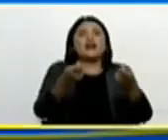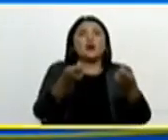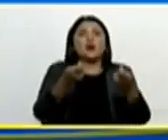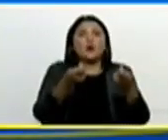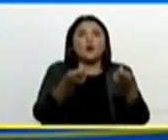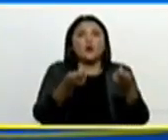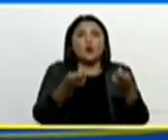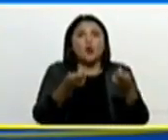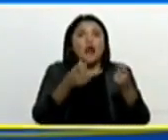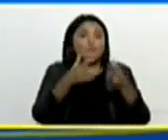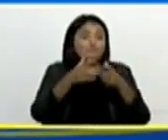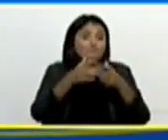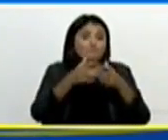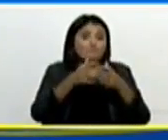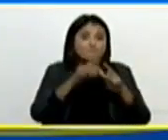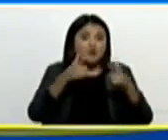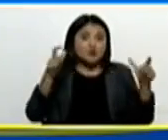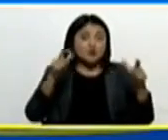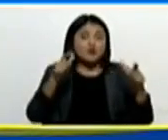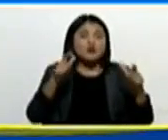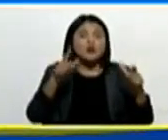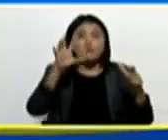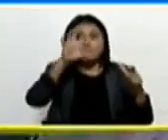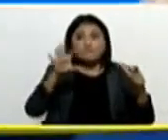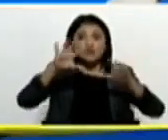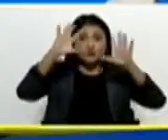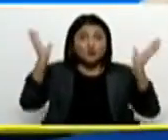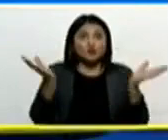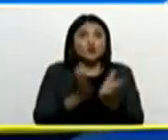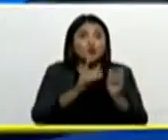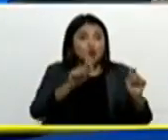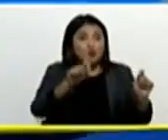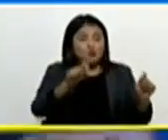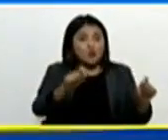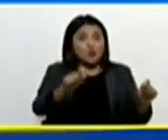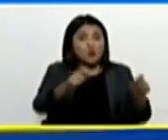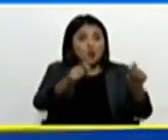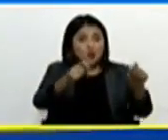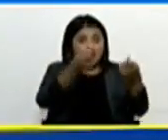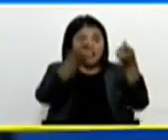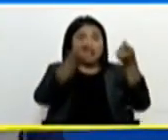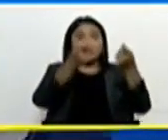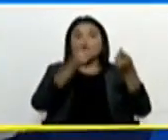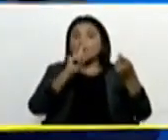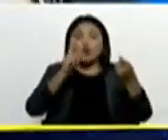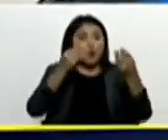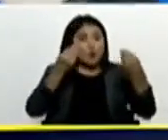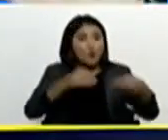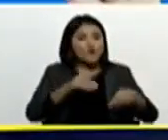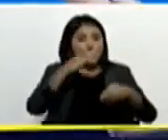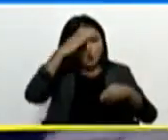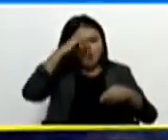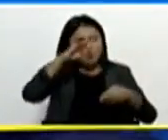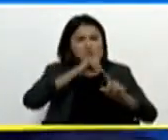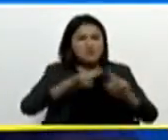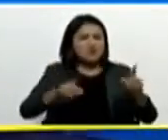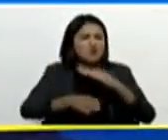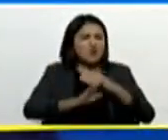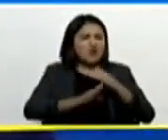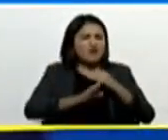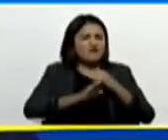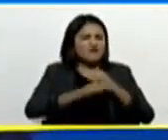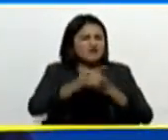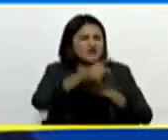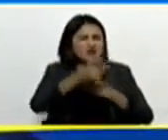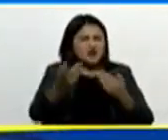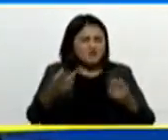países del mundo, y no pasa nada, el bloqueo continúa. Entonces, ¿de qué sirve Naciones Unidas?